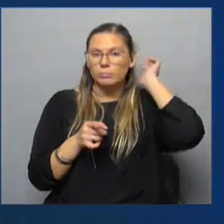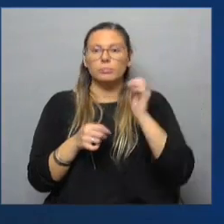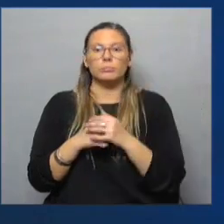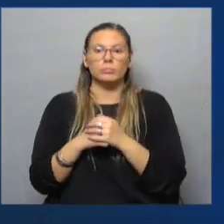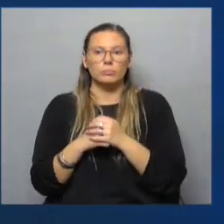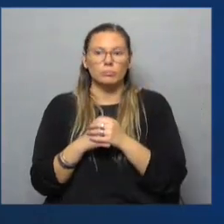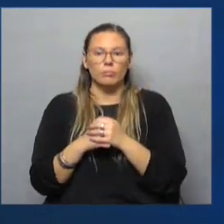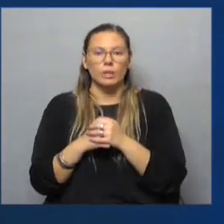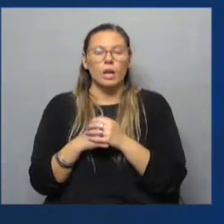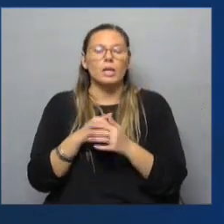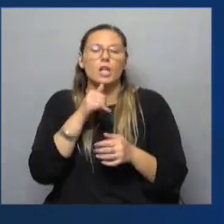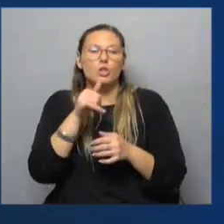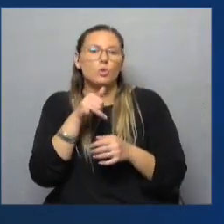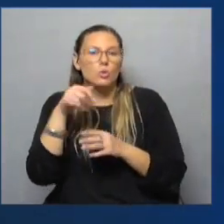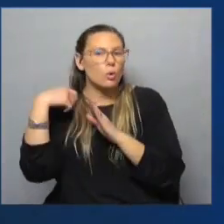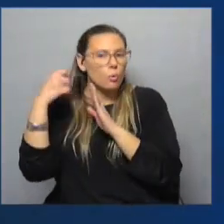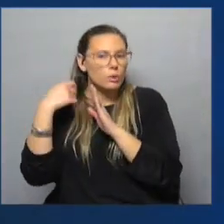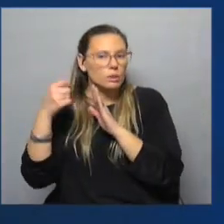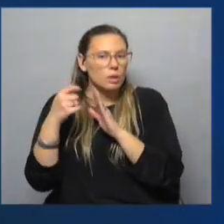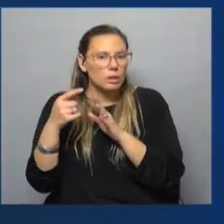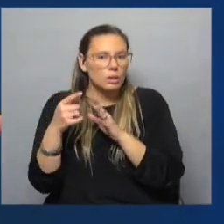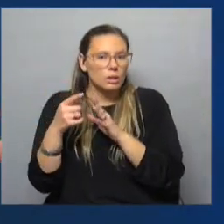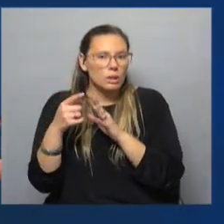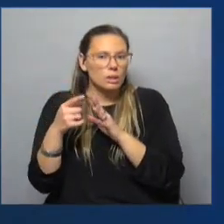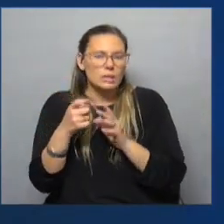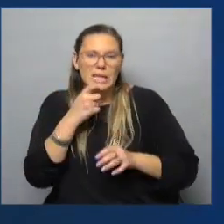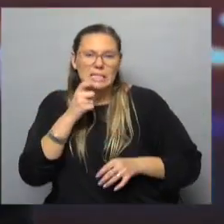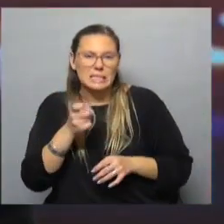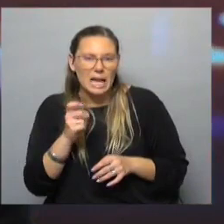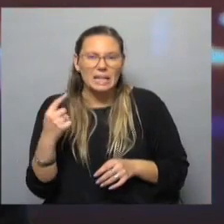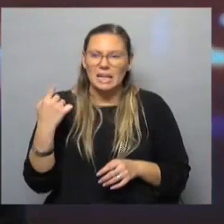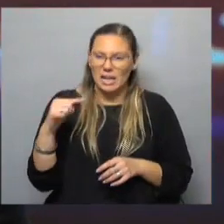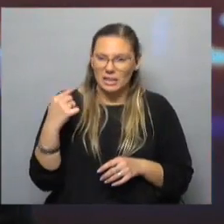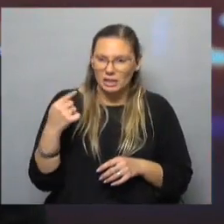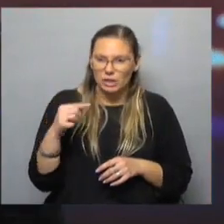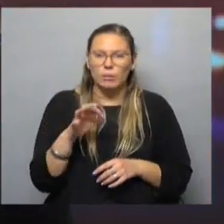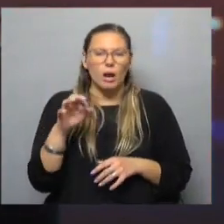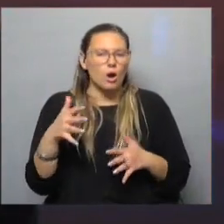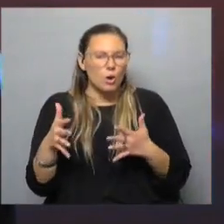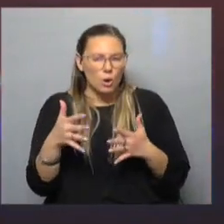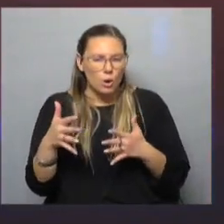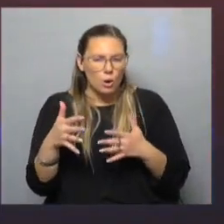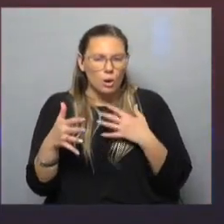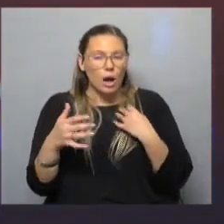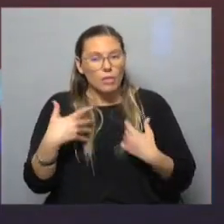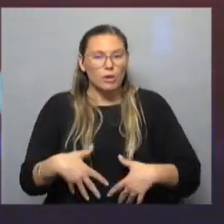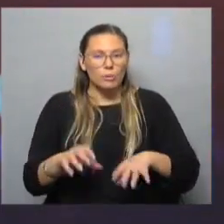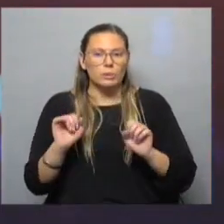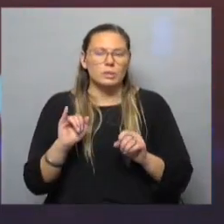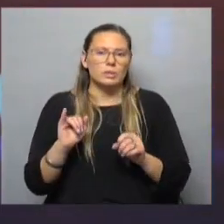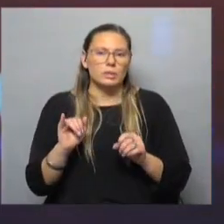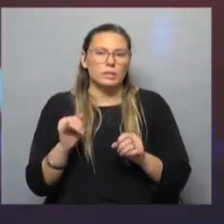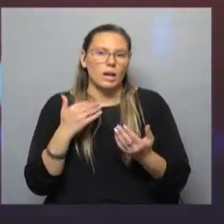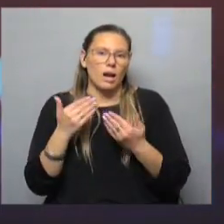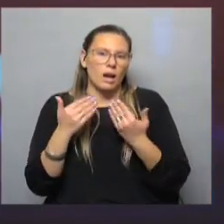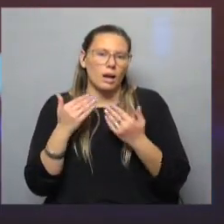en el documental el tema de si tienen sangre negativa. o algo así, que alguien diga, esto sí, lo descubrí.